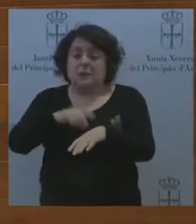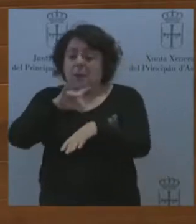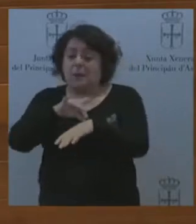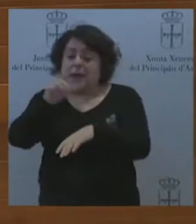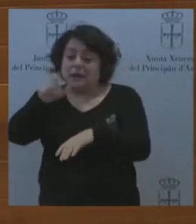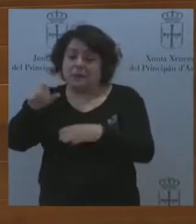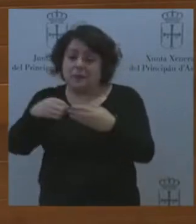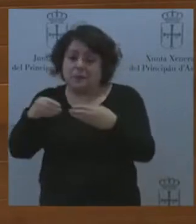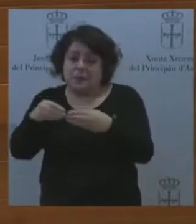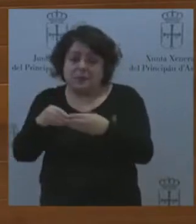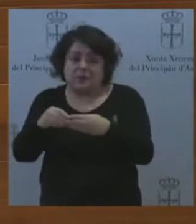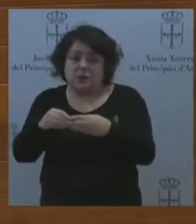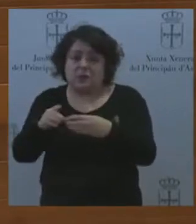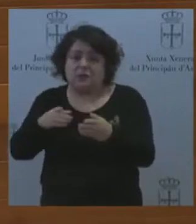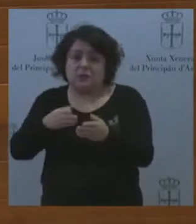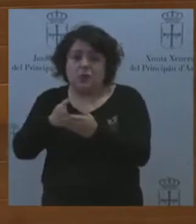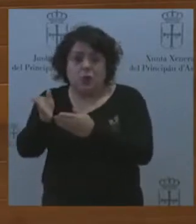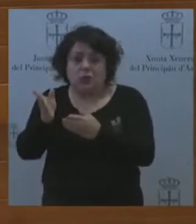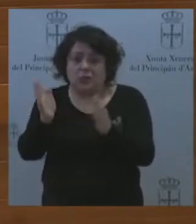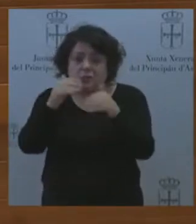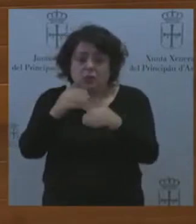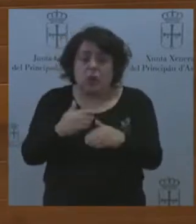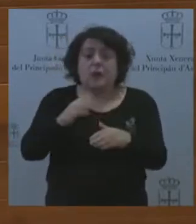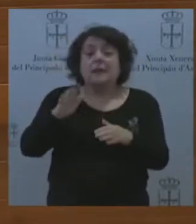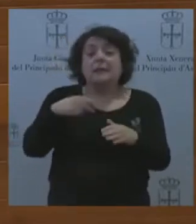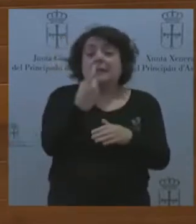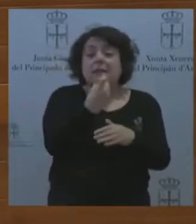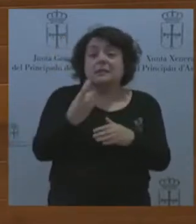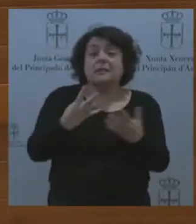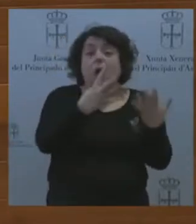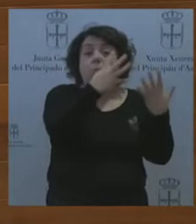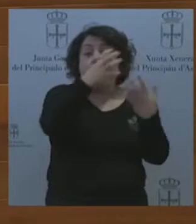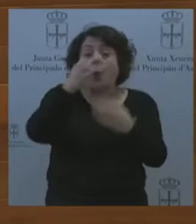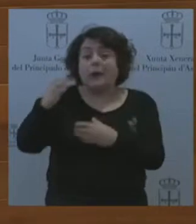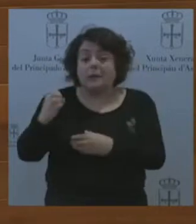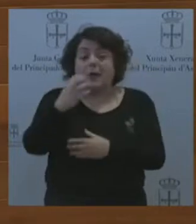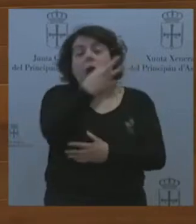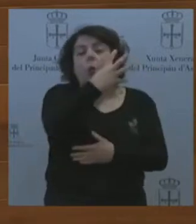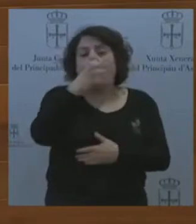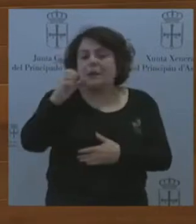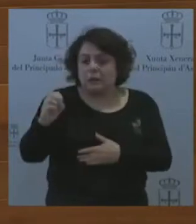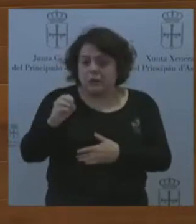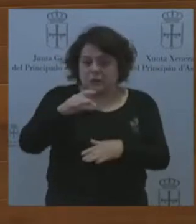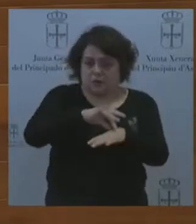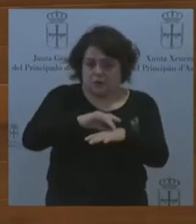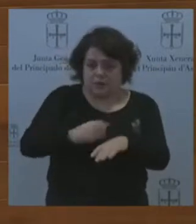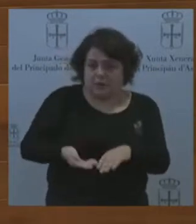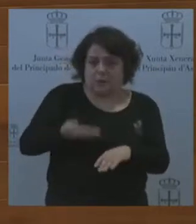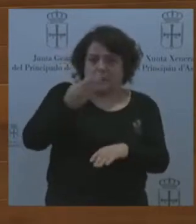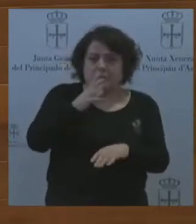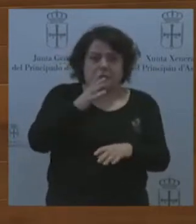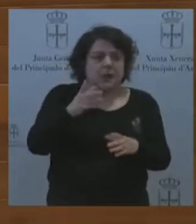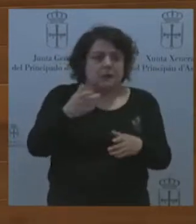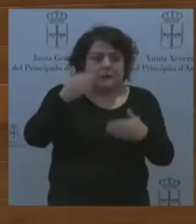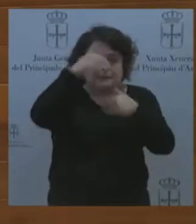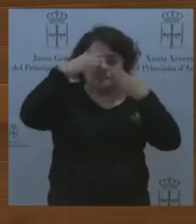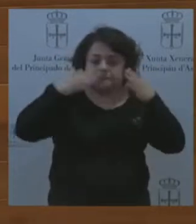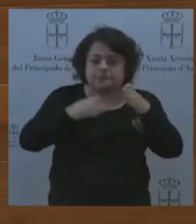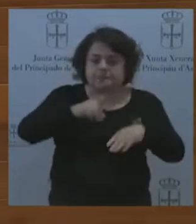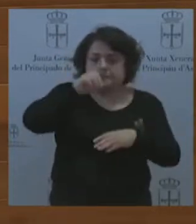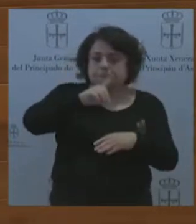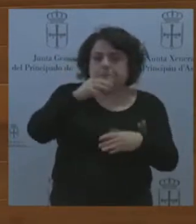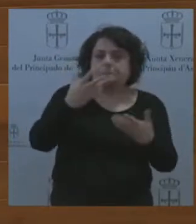400 médicos más para cubrir las plantillas de los centros sanitarios, no imaginamos cómo van a resolver el